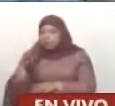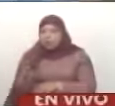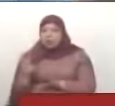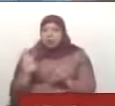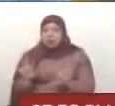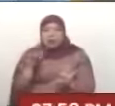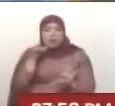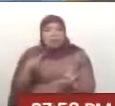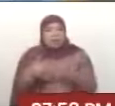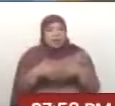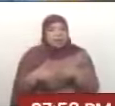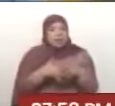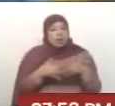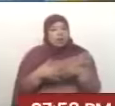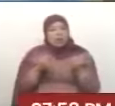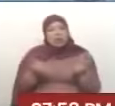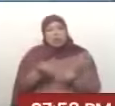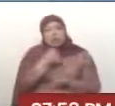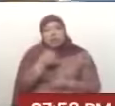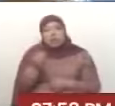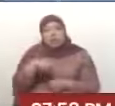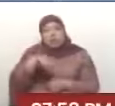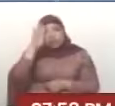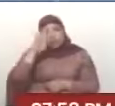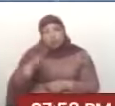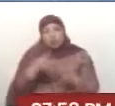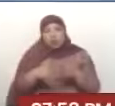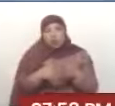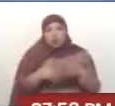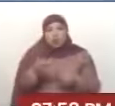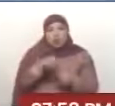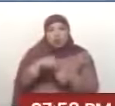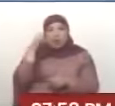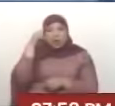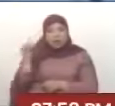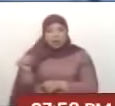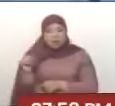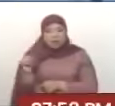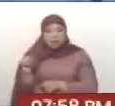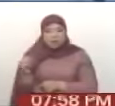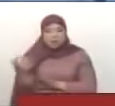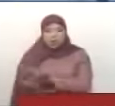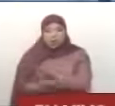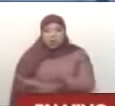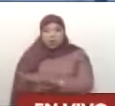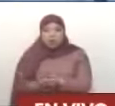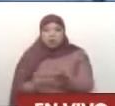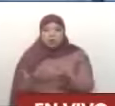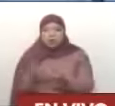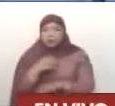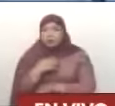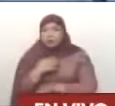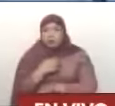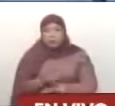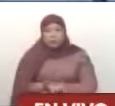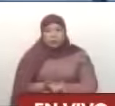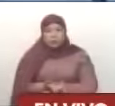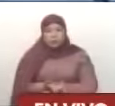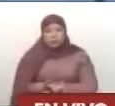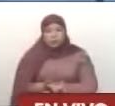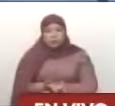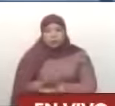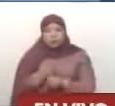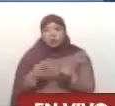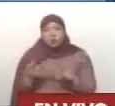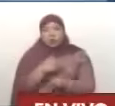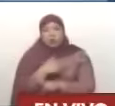las amenazas. Ahora quieren meter un ejército extranjero en Haití también, en una crisis casi insalvable. Pero